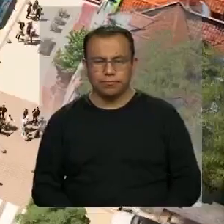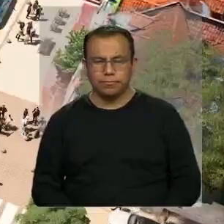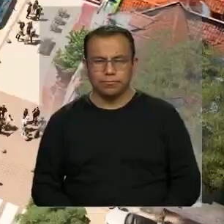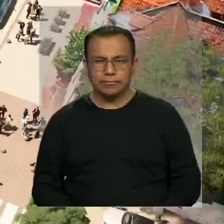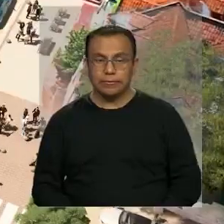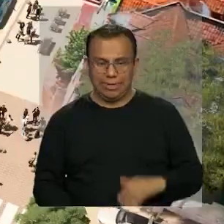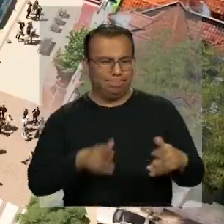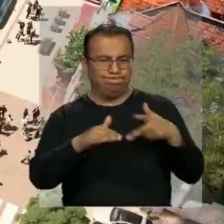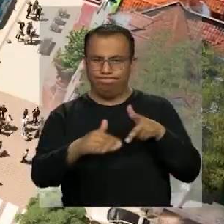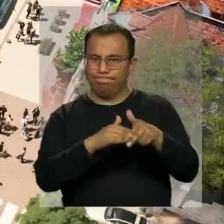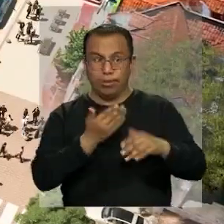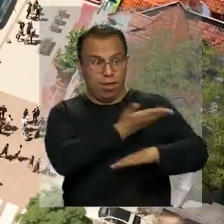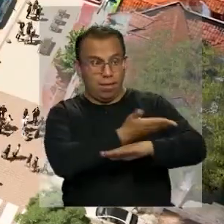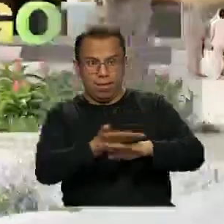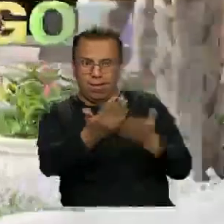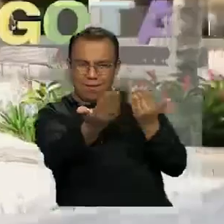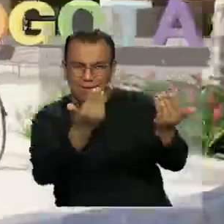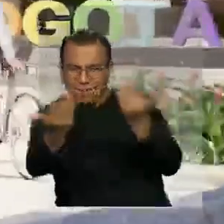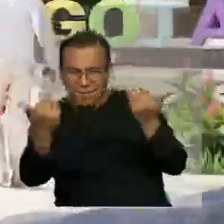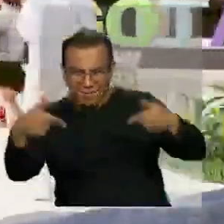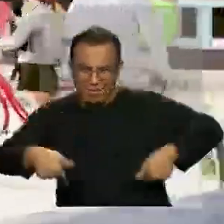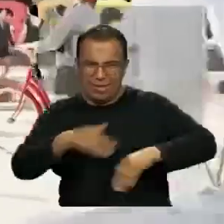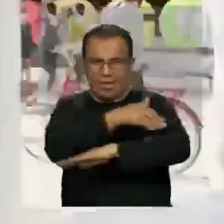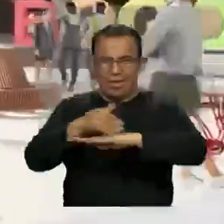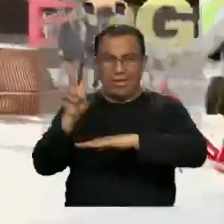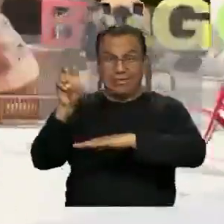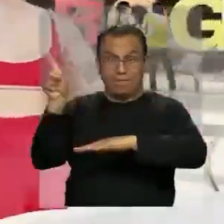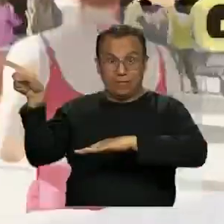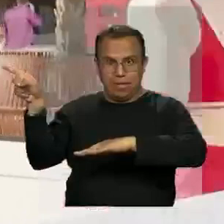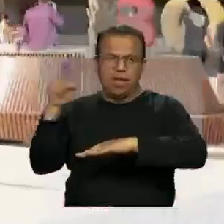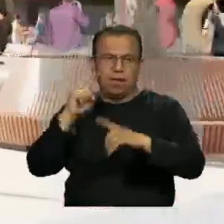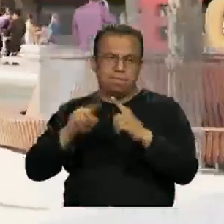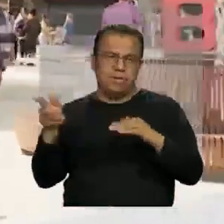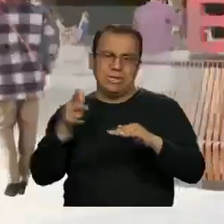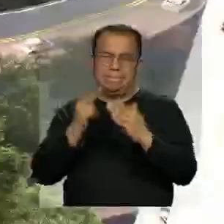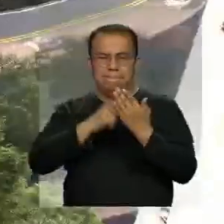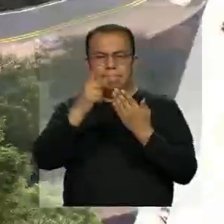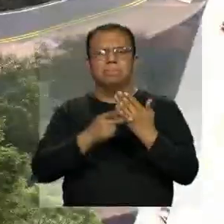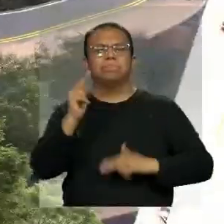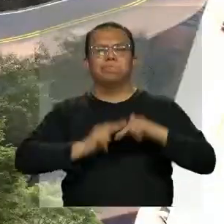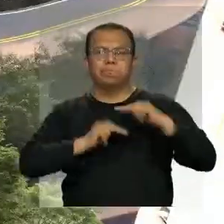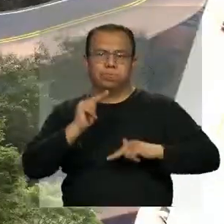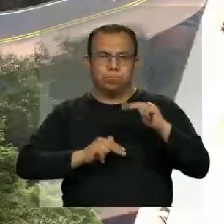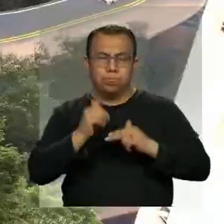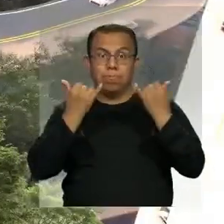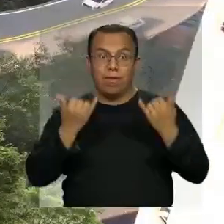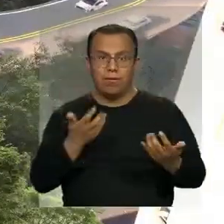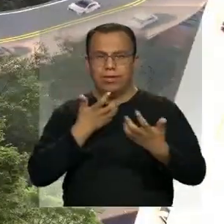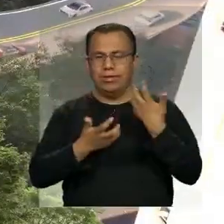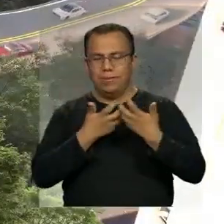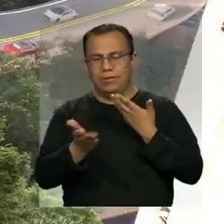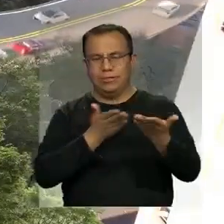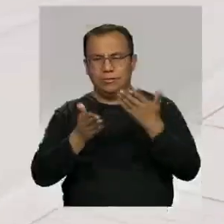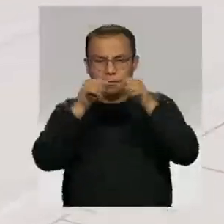Se suspendió la licitación del Corredor Verde de la Carrera Séptima hasta que no se elimine del proyecto la construcción de troncales para el sistema de